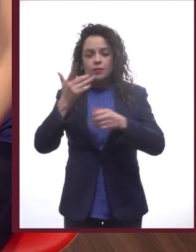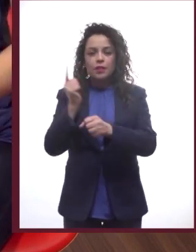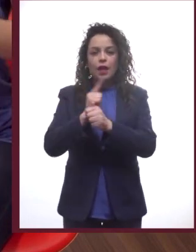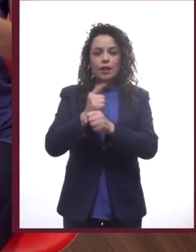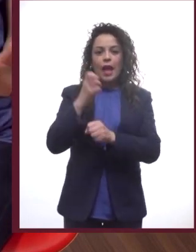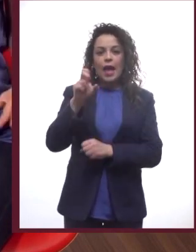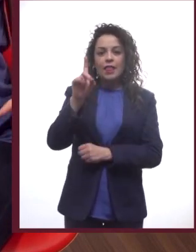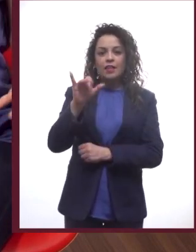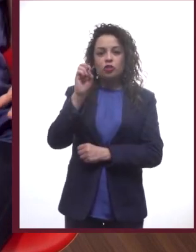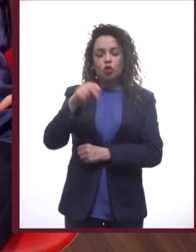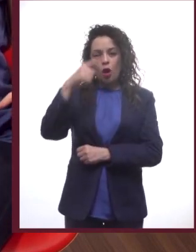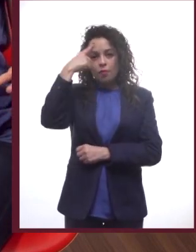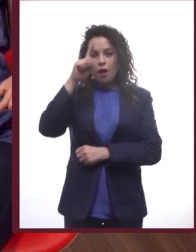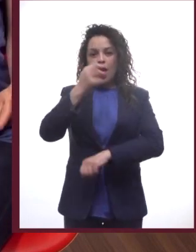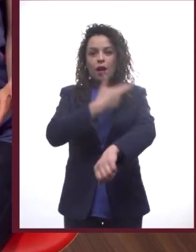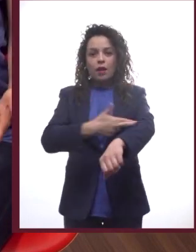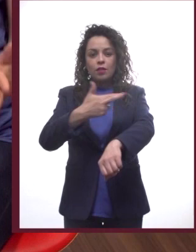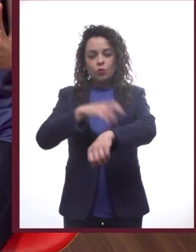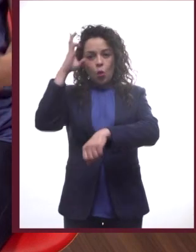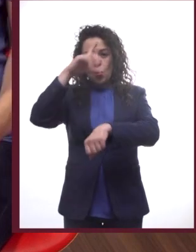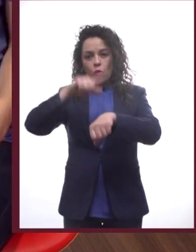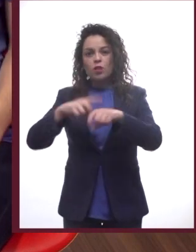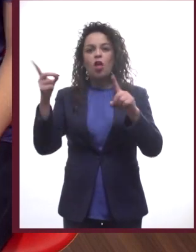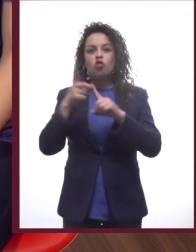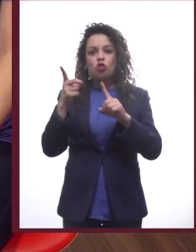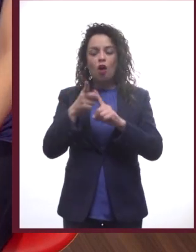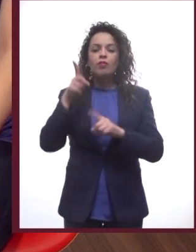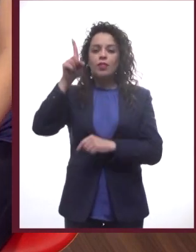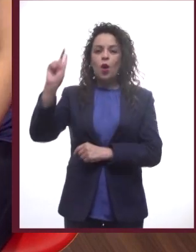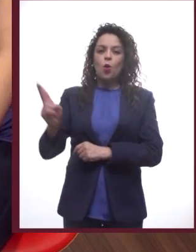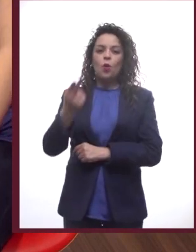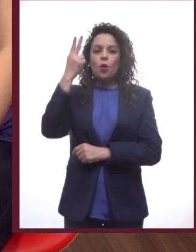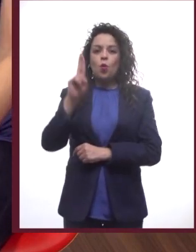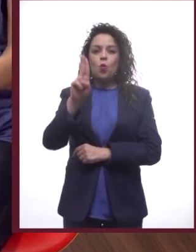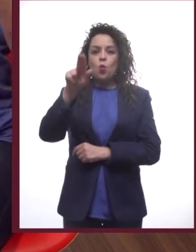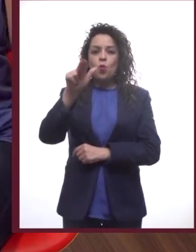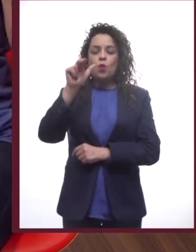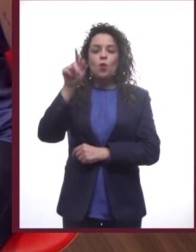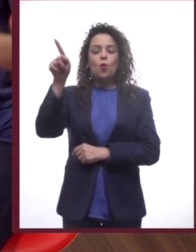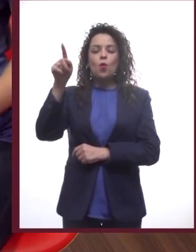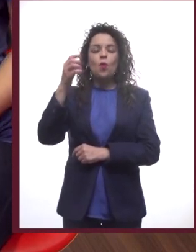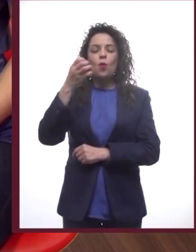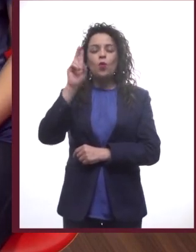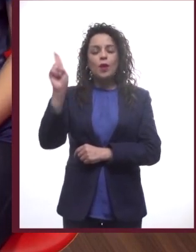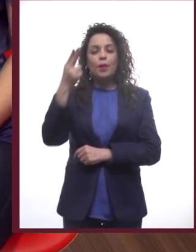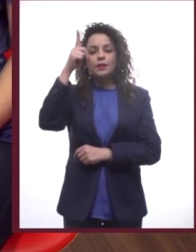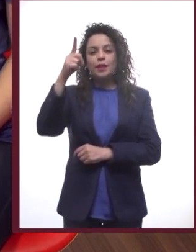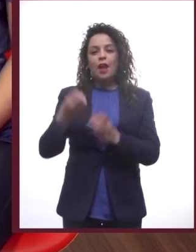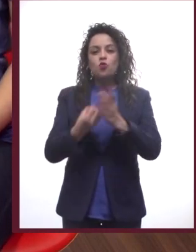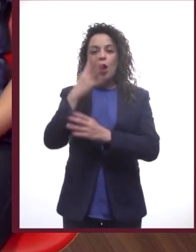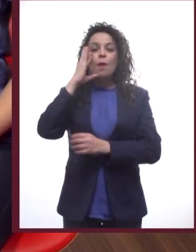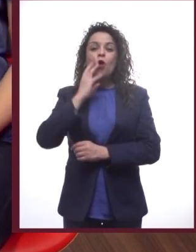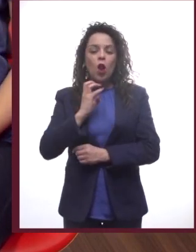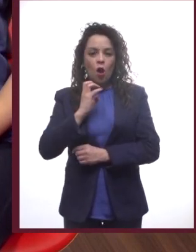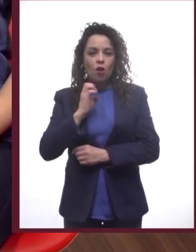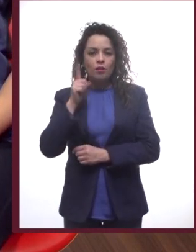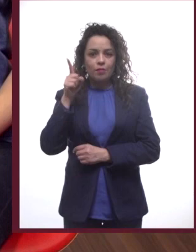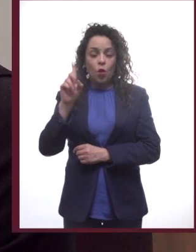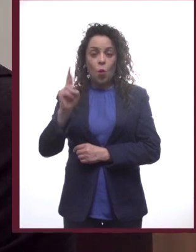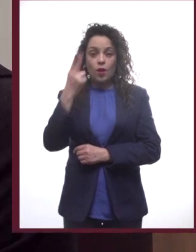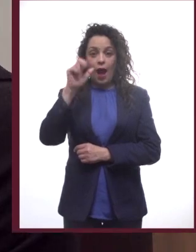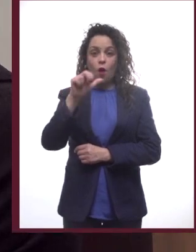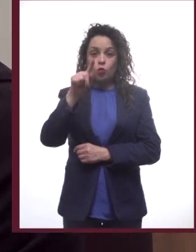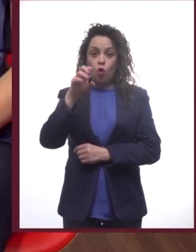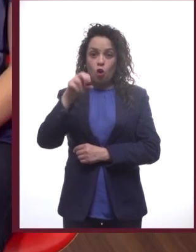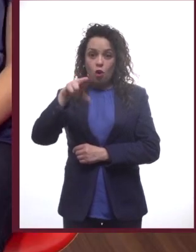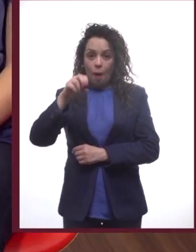carrera, existe la opción de estudiar la licenciatura en Edición y Gestión de la Cultura en la Facultad de Filosofía y Letras de la Universidad Autónoma